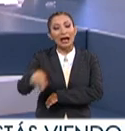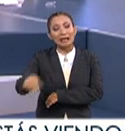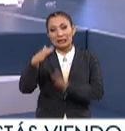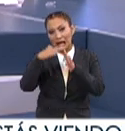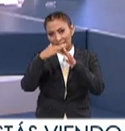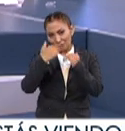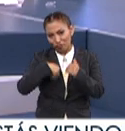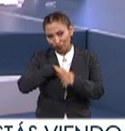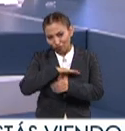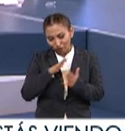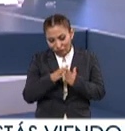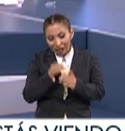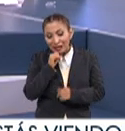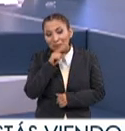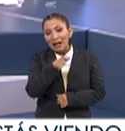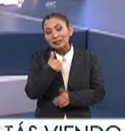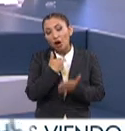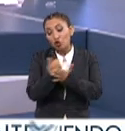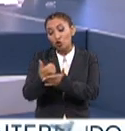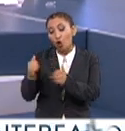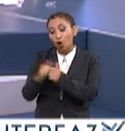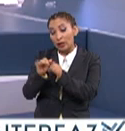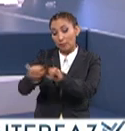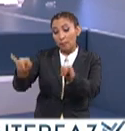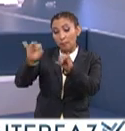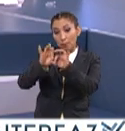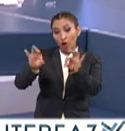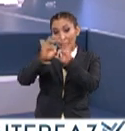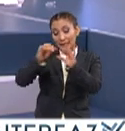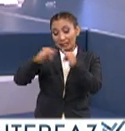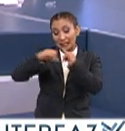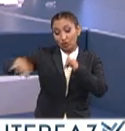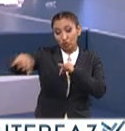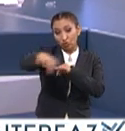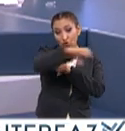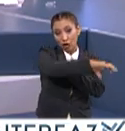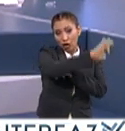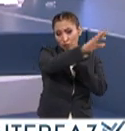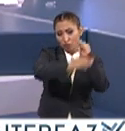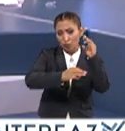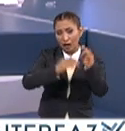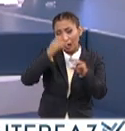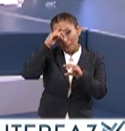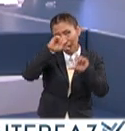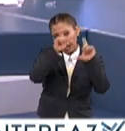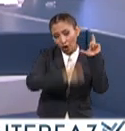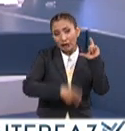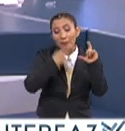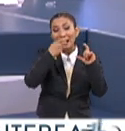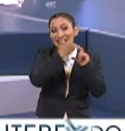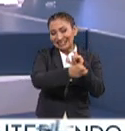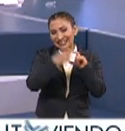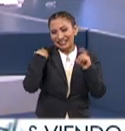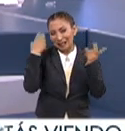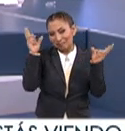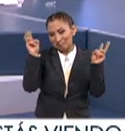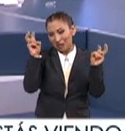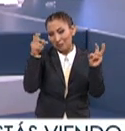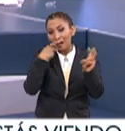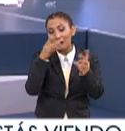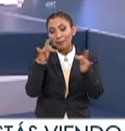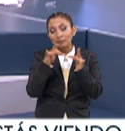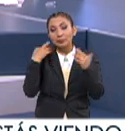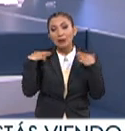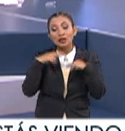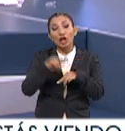nuestra casa, y que además se hace en colaboración con importantísimas instituciones en todo el país. Y para hablar de esta plataforma, hoy nos enlazamos